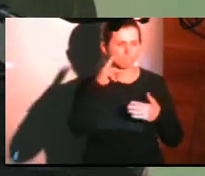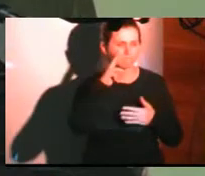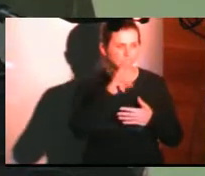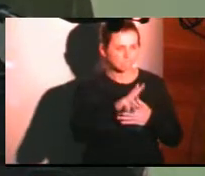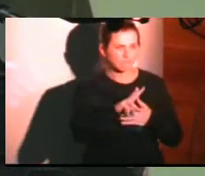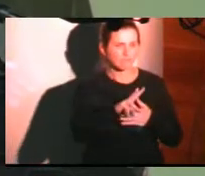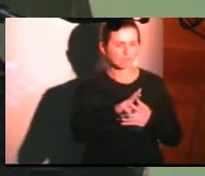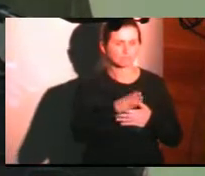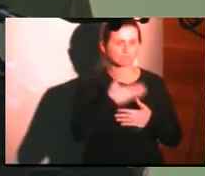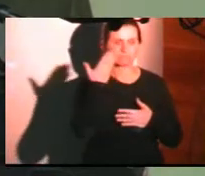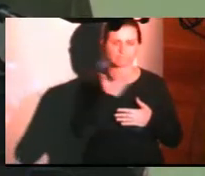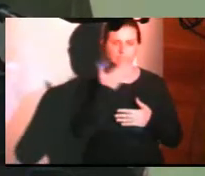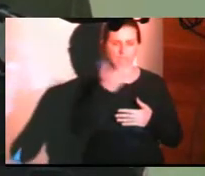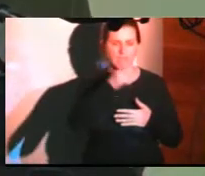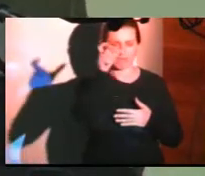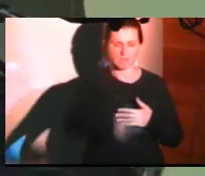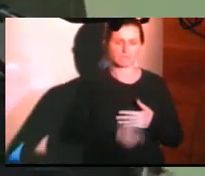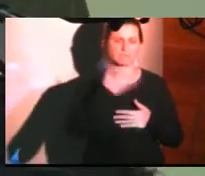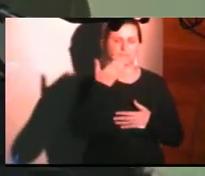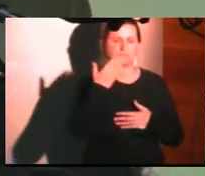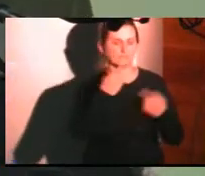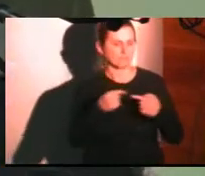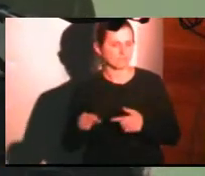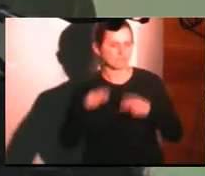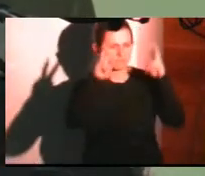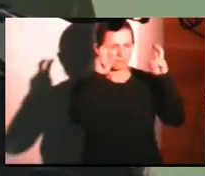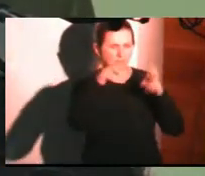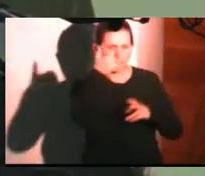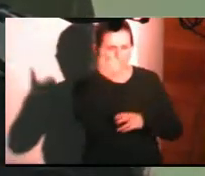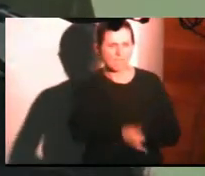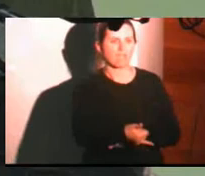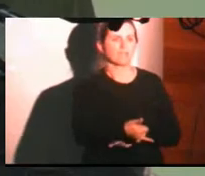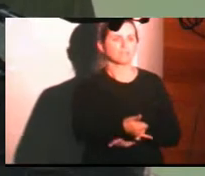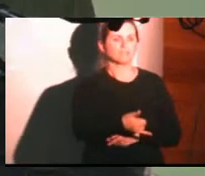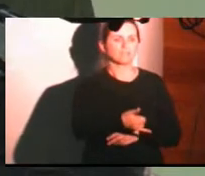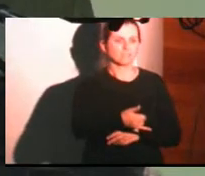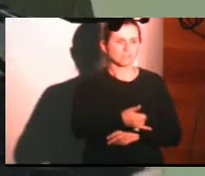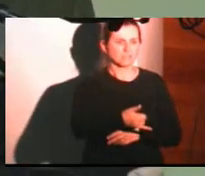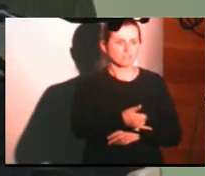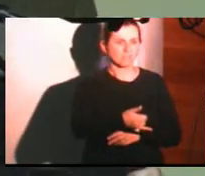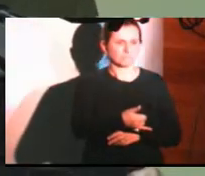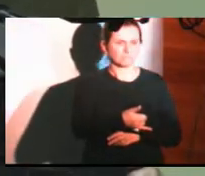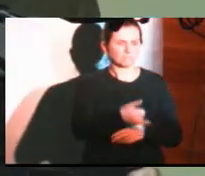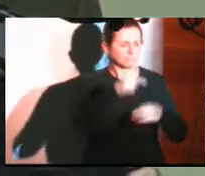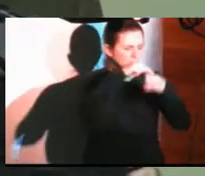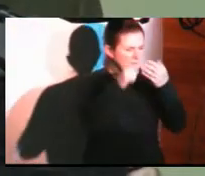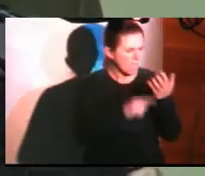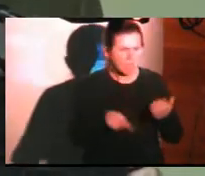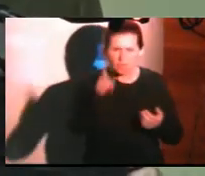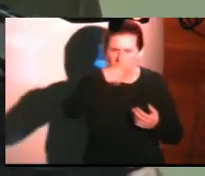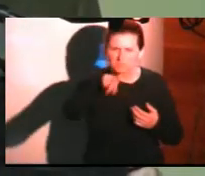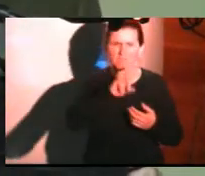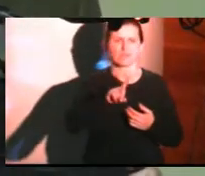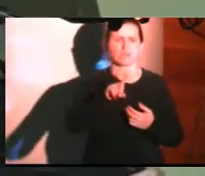convocado para los distintos temas tengan todas las conclusiones que ustedes desean, que ustedes aspiran, y